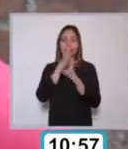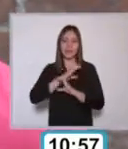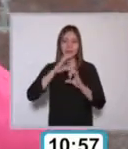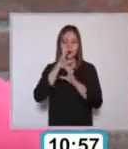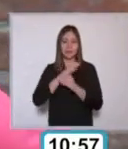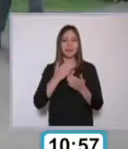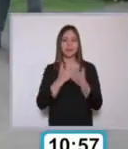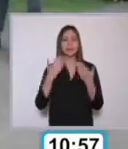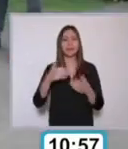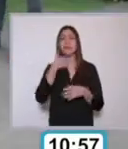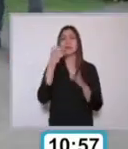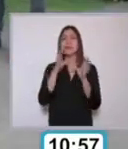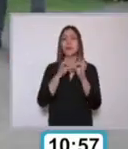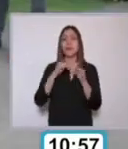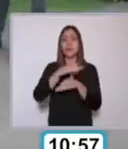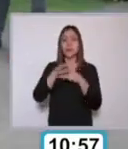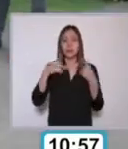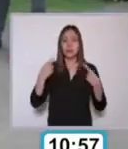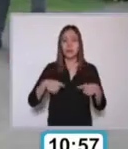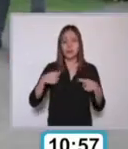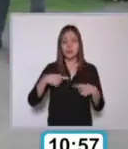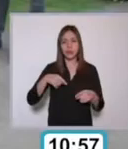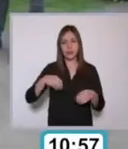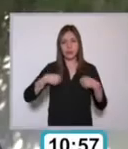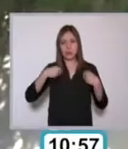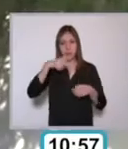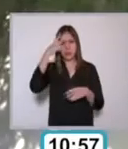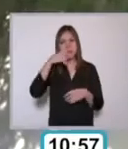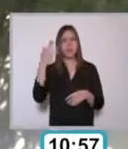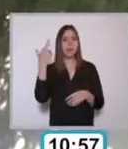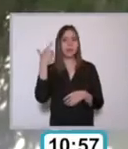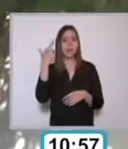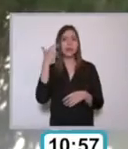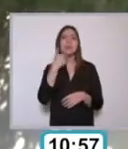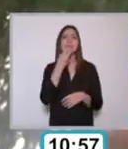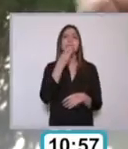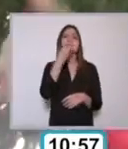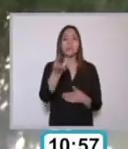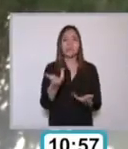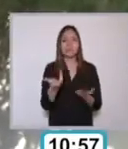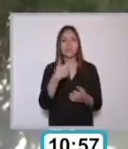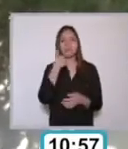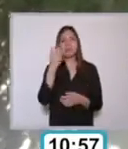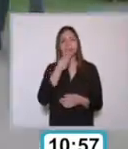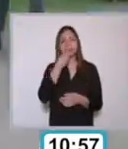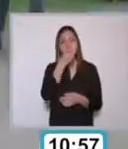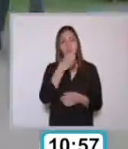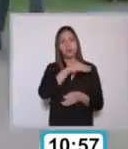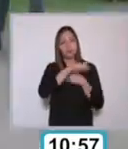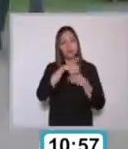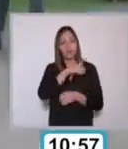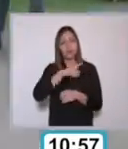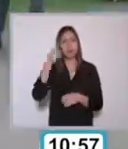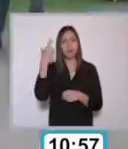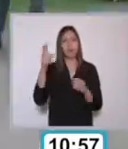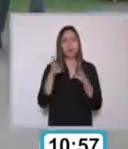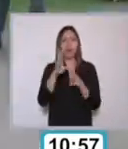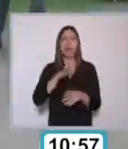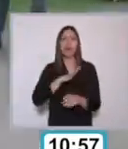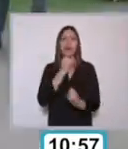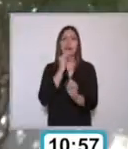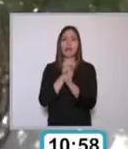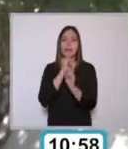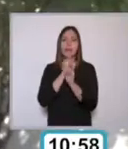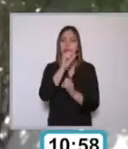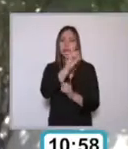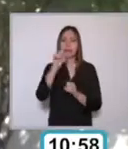quieras comentar al público de México. Que escuchen nuestra música, que nos sigan, estoy plataformas seguro, digitales, de en todos plataformas lados. digitales como El Tambor